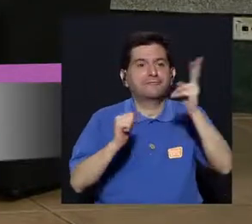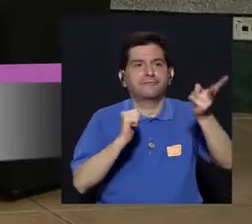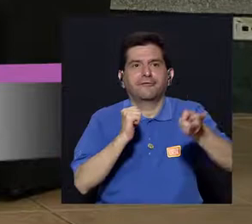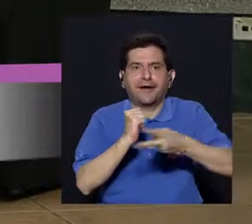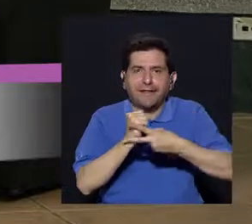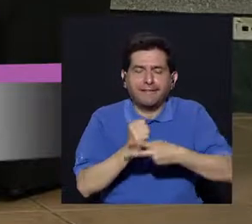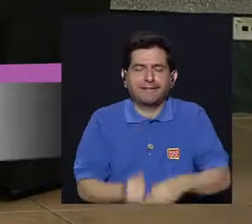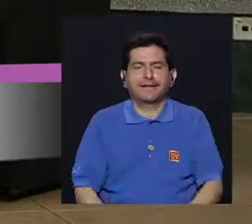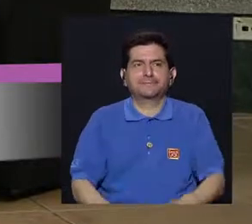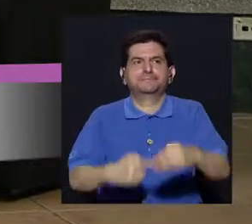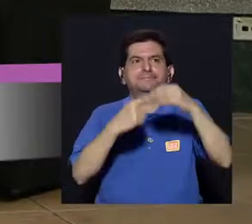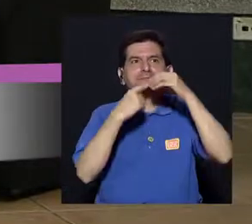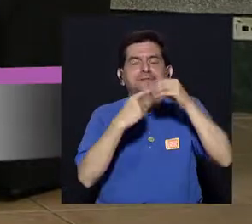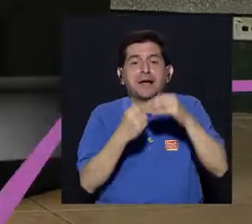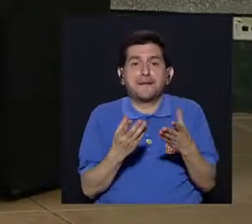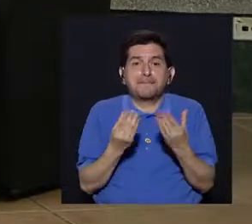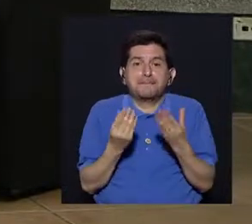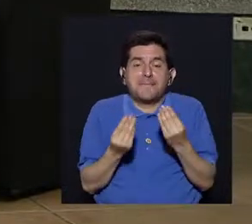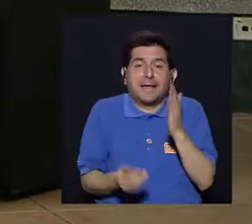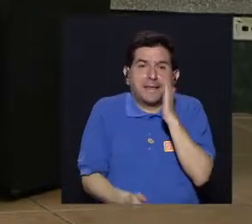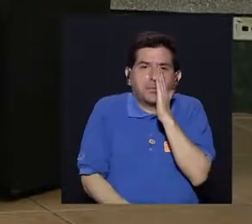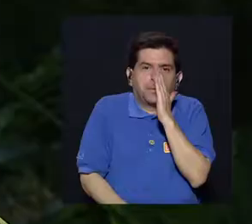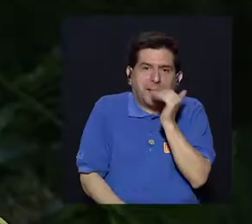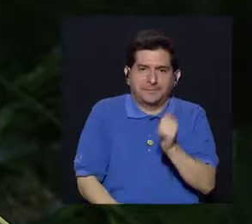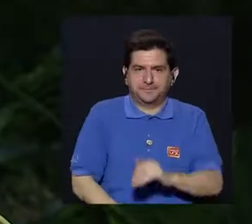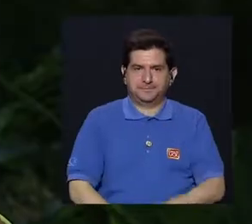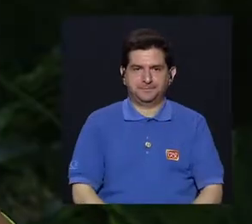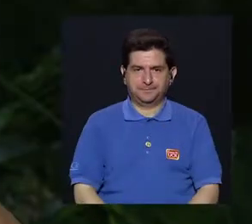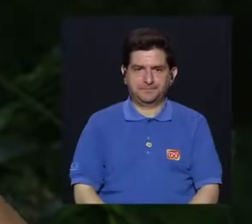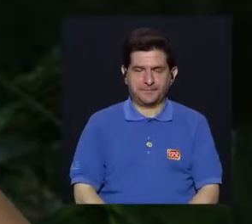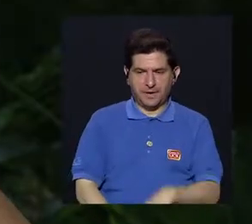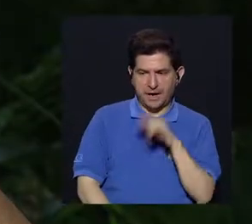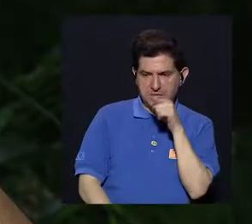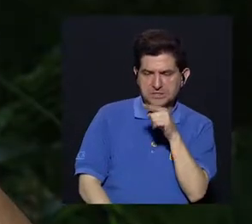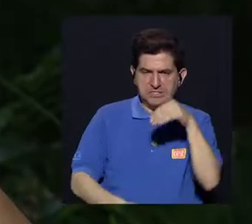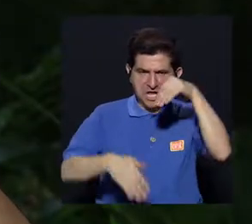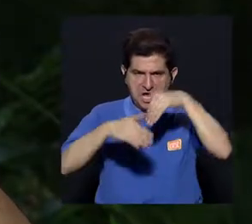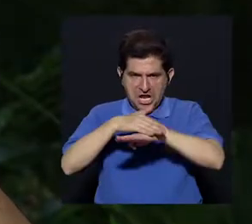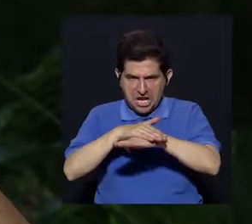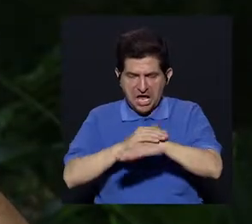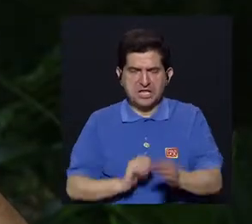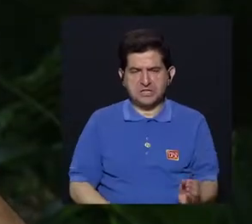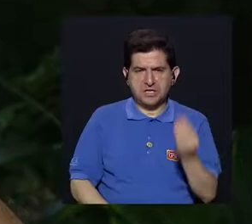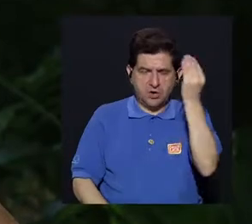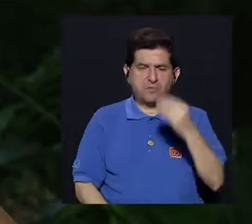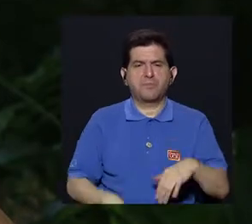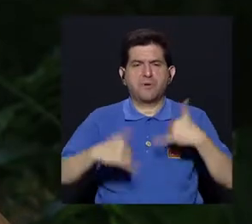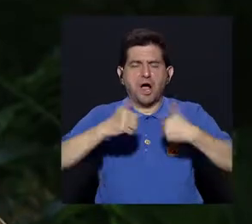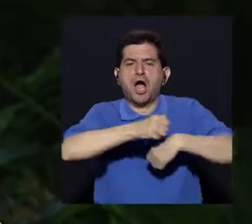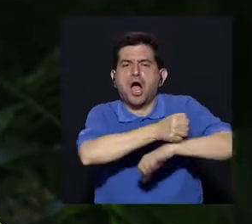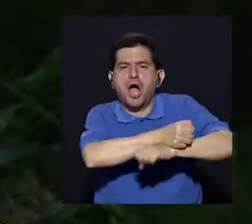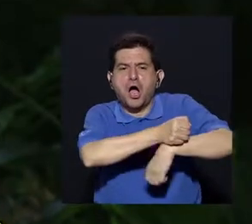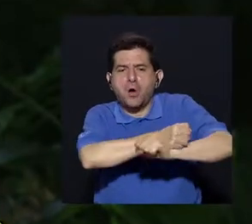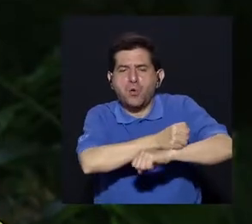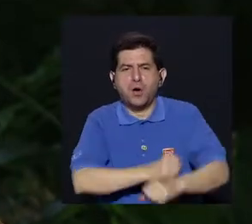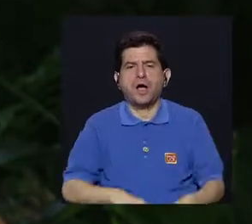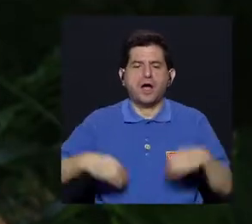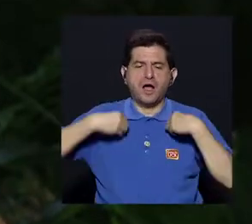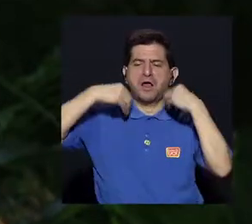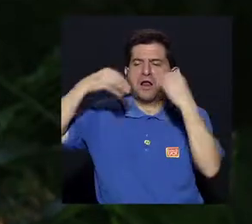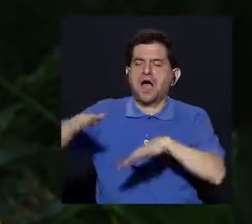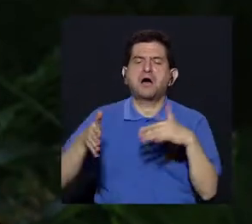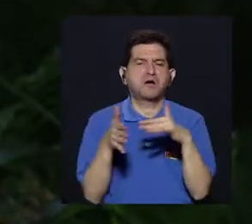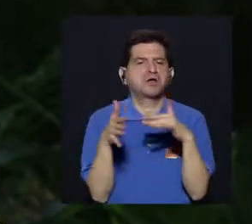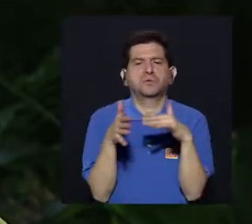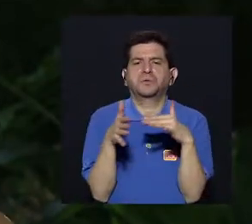veces y principalmente es un temor de las mamás. Si él se me mete en la adolescencia a jugar fútbol, me abandona